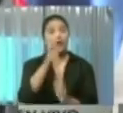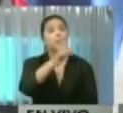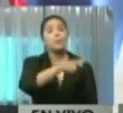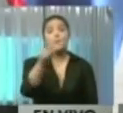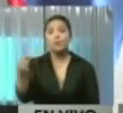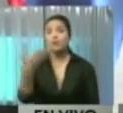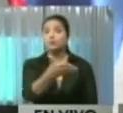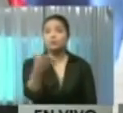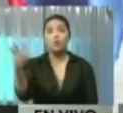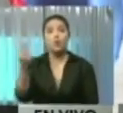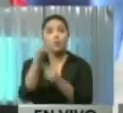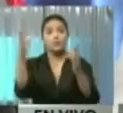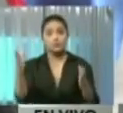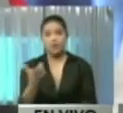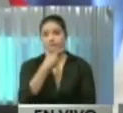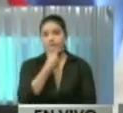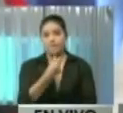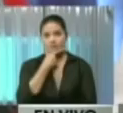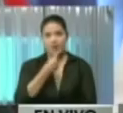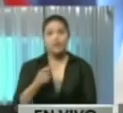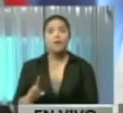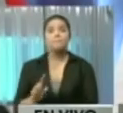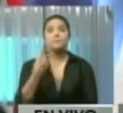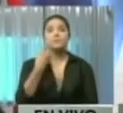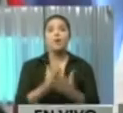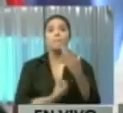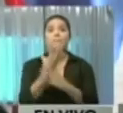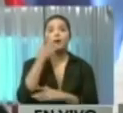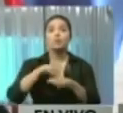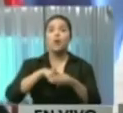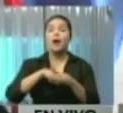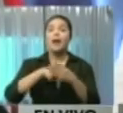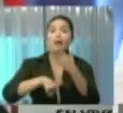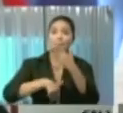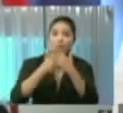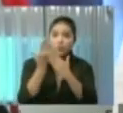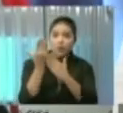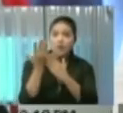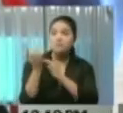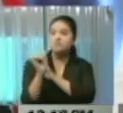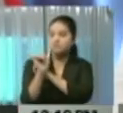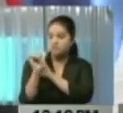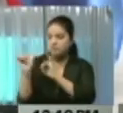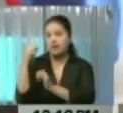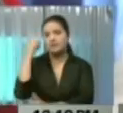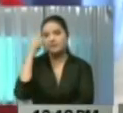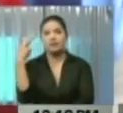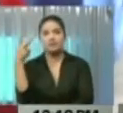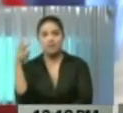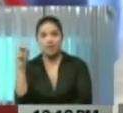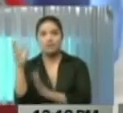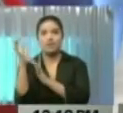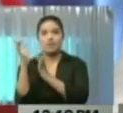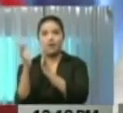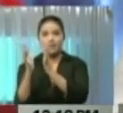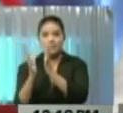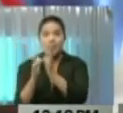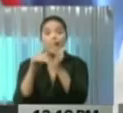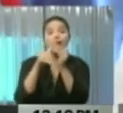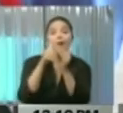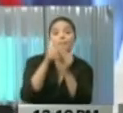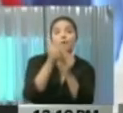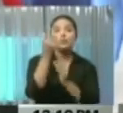para los venezolanos. El día 1 de mayo en la madrugada, es decir, termina el día 30 de abril, y en esa madrugada